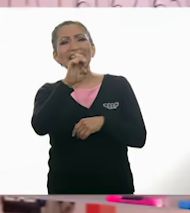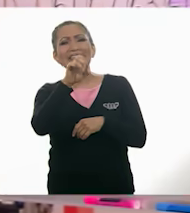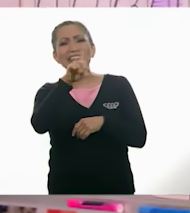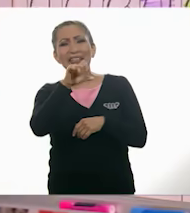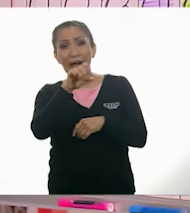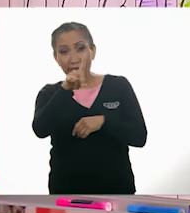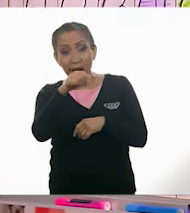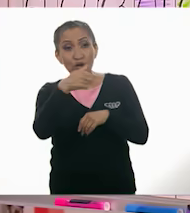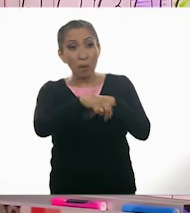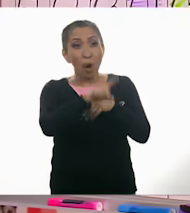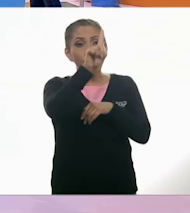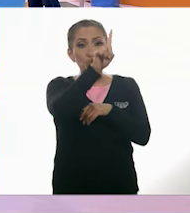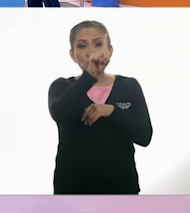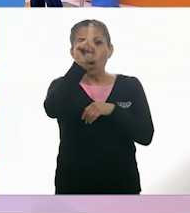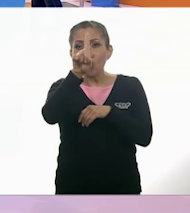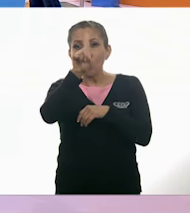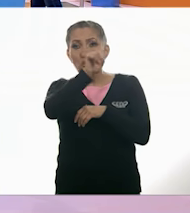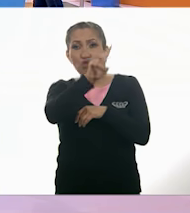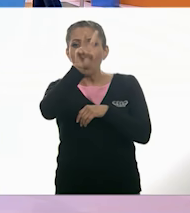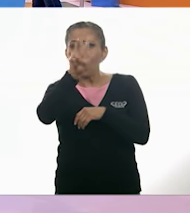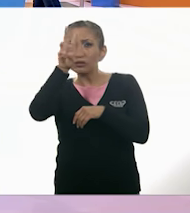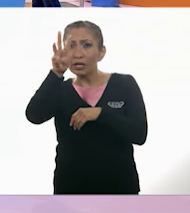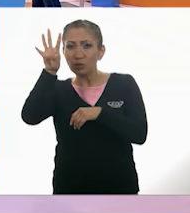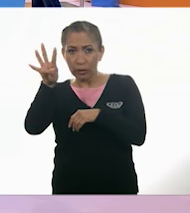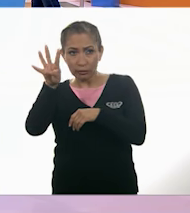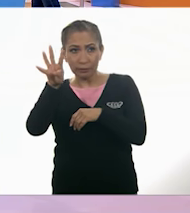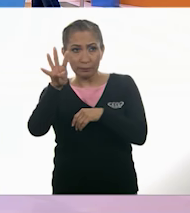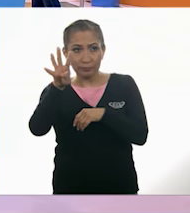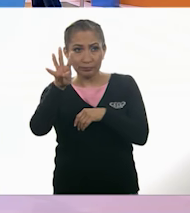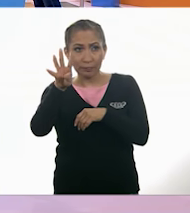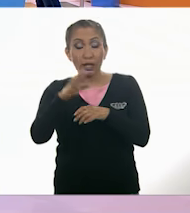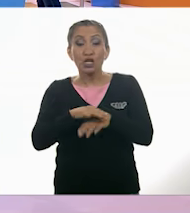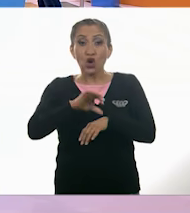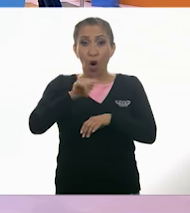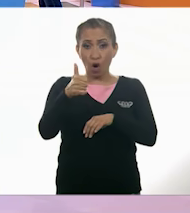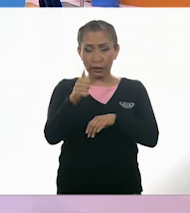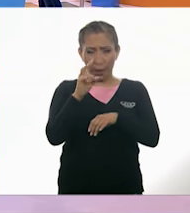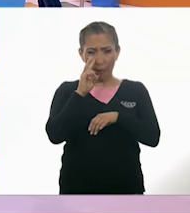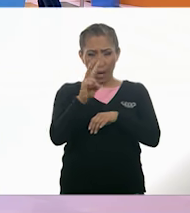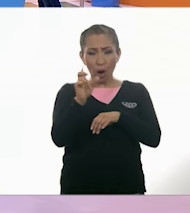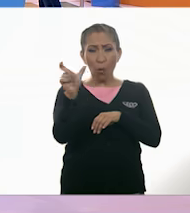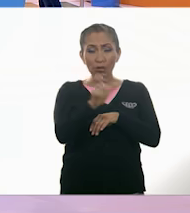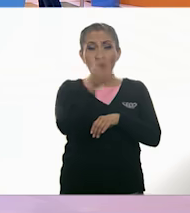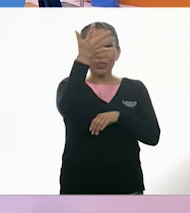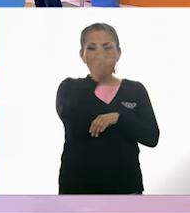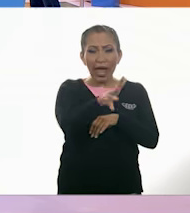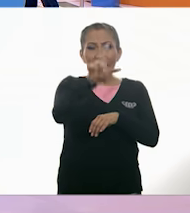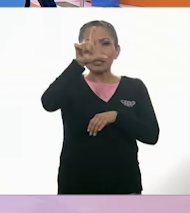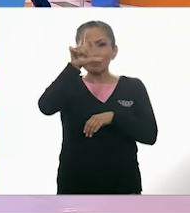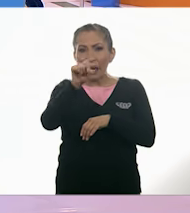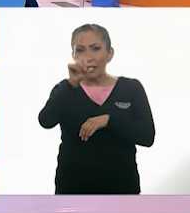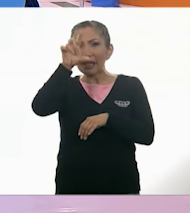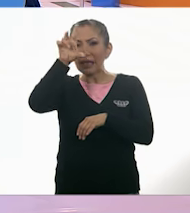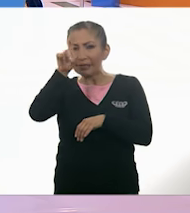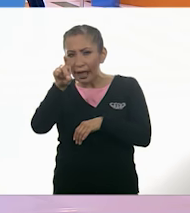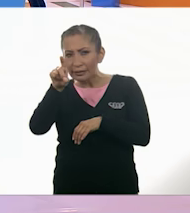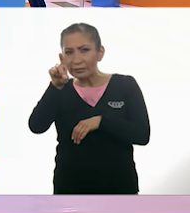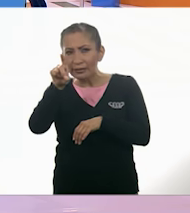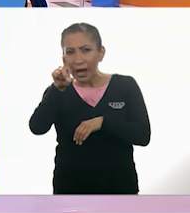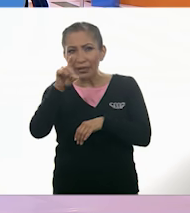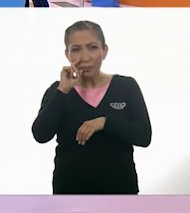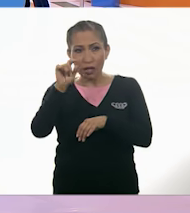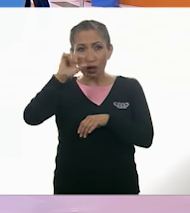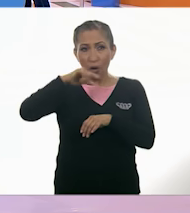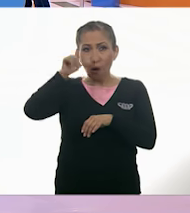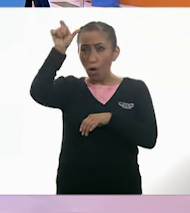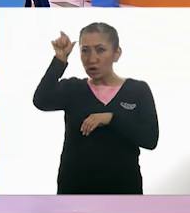números iban de uno en uno, como en este caso. Muy bien. Y otra era cuando iban de 10 en 10, que después fue los